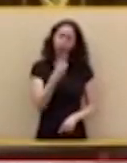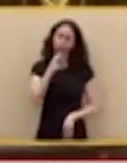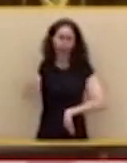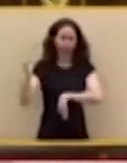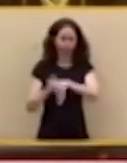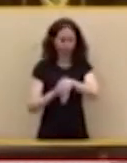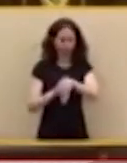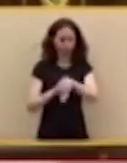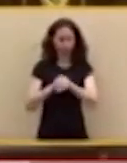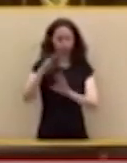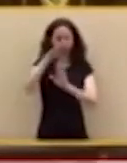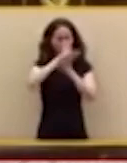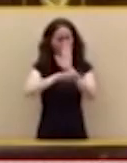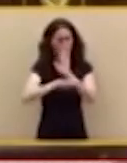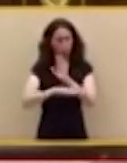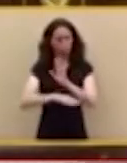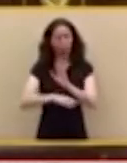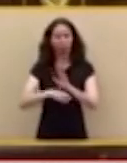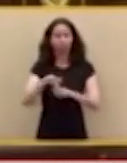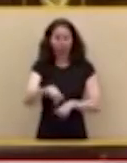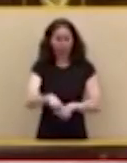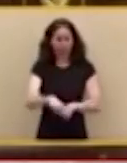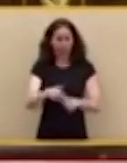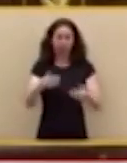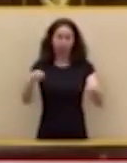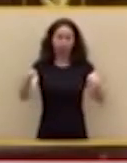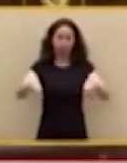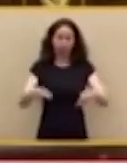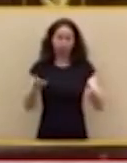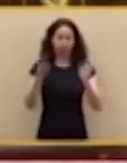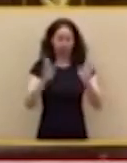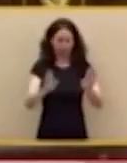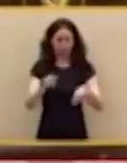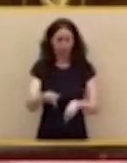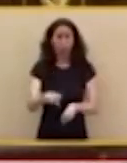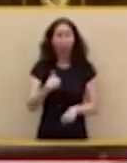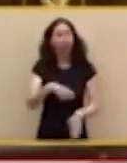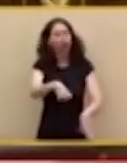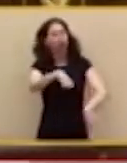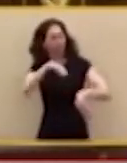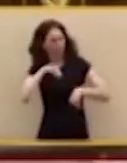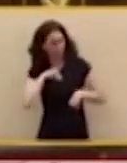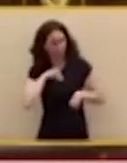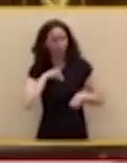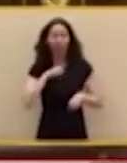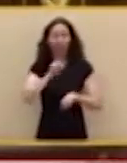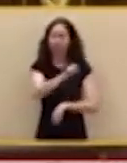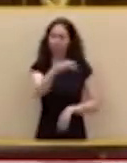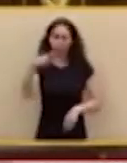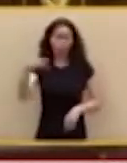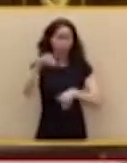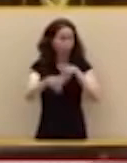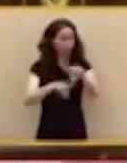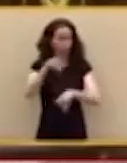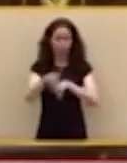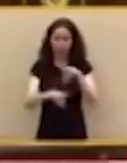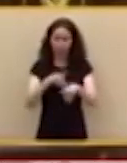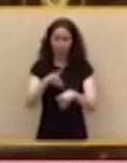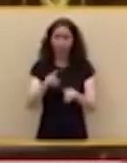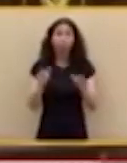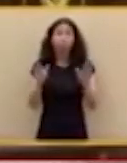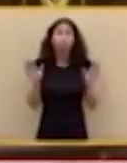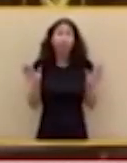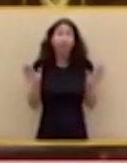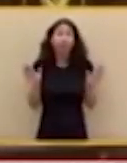Valencia En Valencia no, en Valencia es el caso Eres y es del PSOE Y es del PSOE Pero